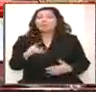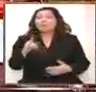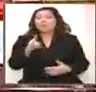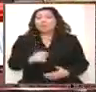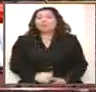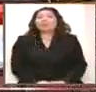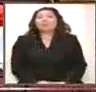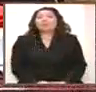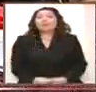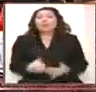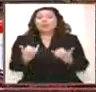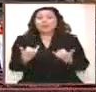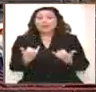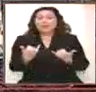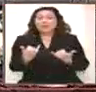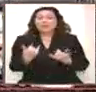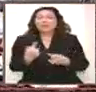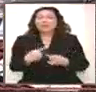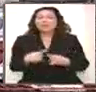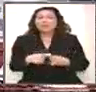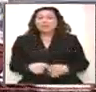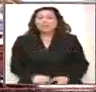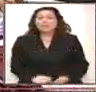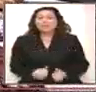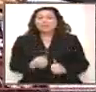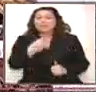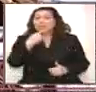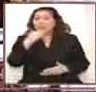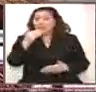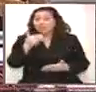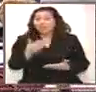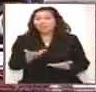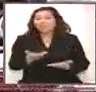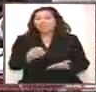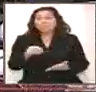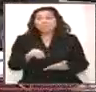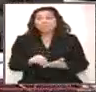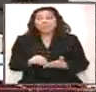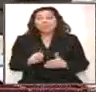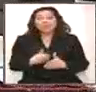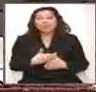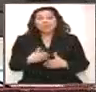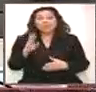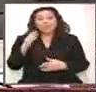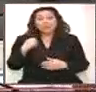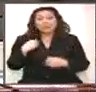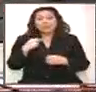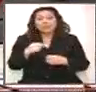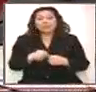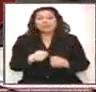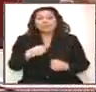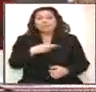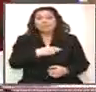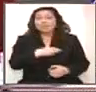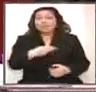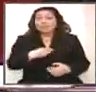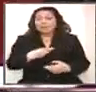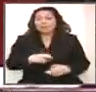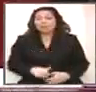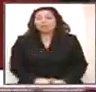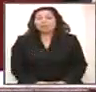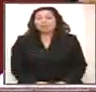usando estas variables e indicadores homologados entre Policía Nacional y Ministerio